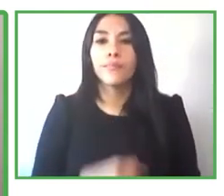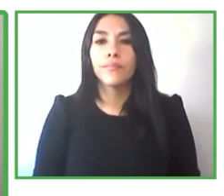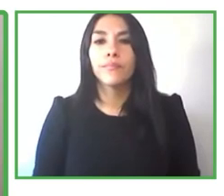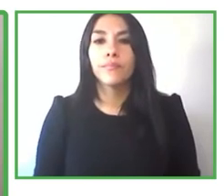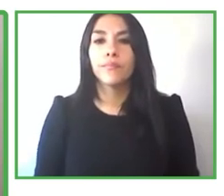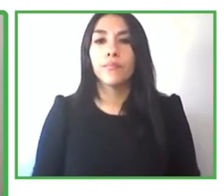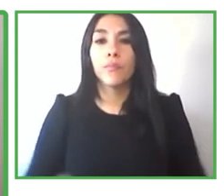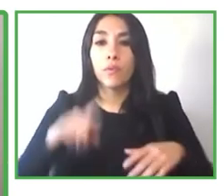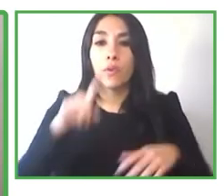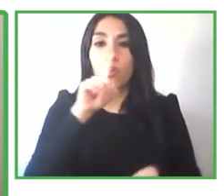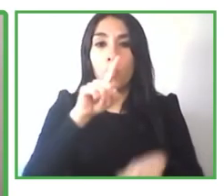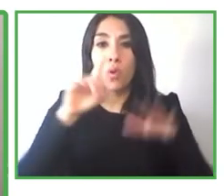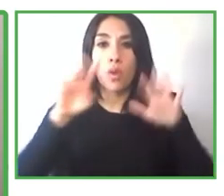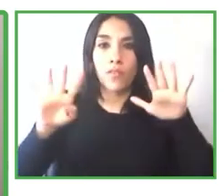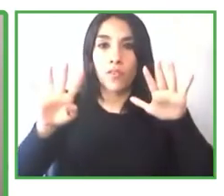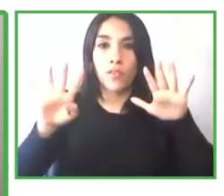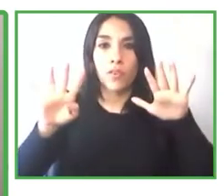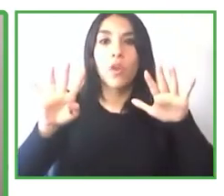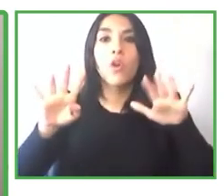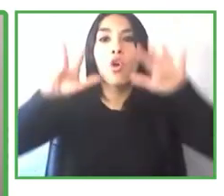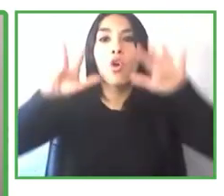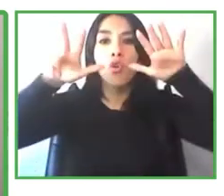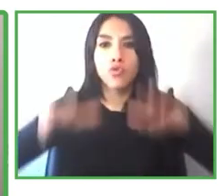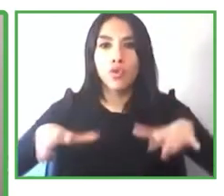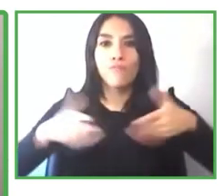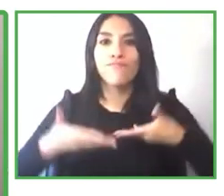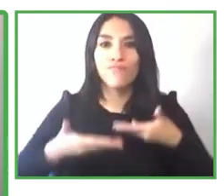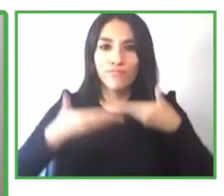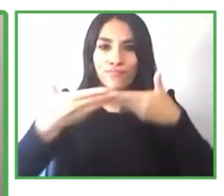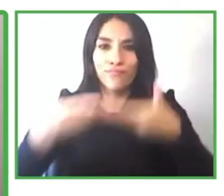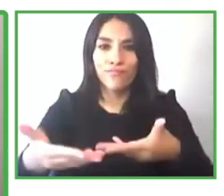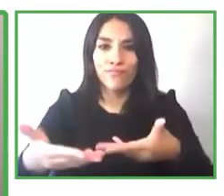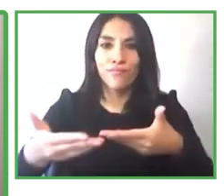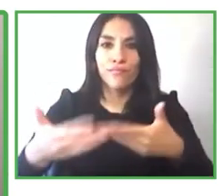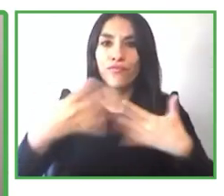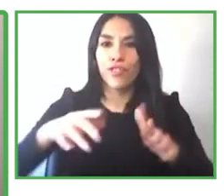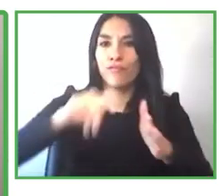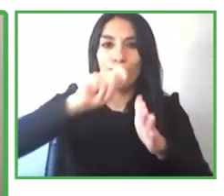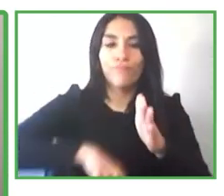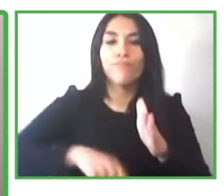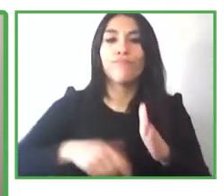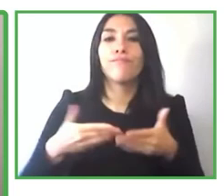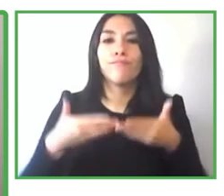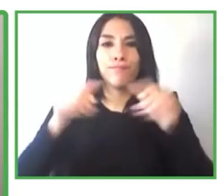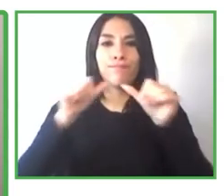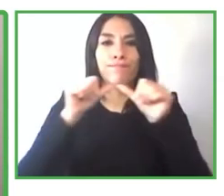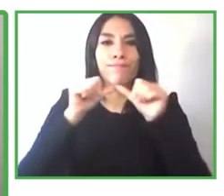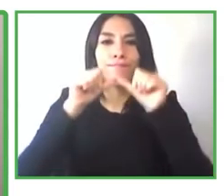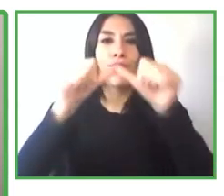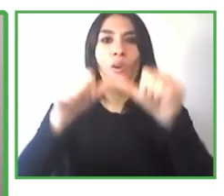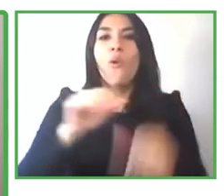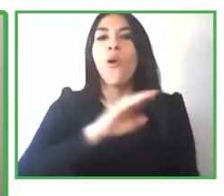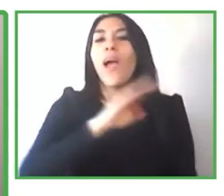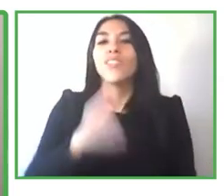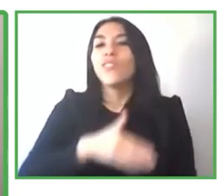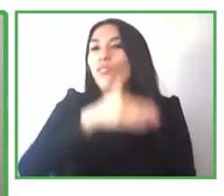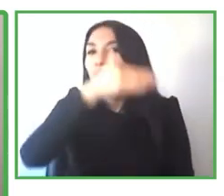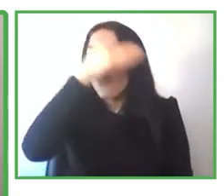día. Incluso mis colegas estaban muy emocionados. Ellos